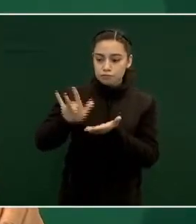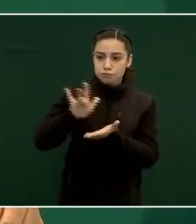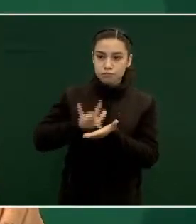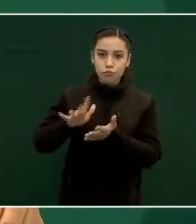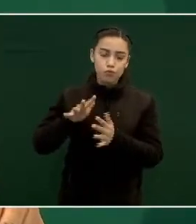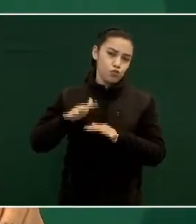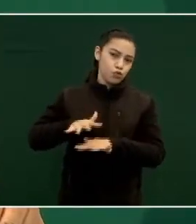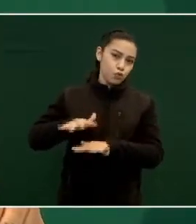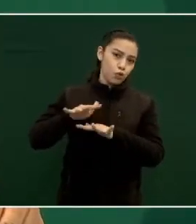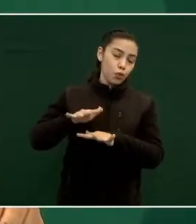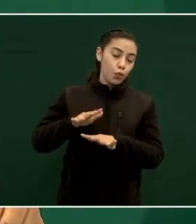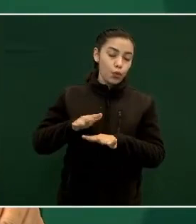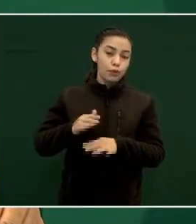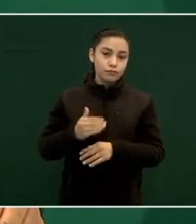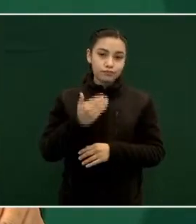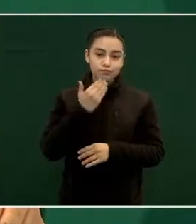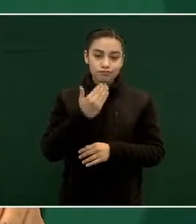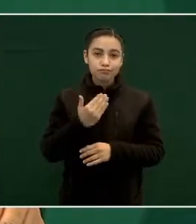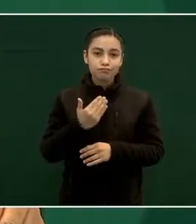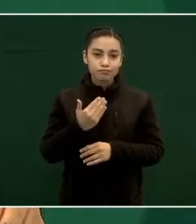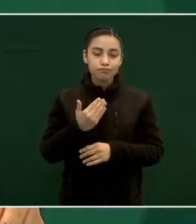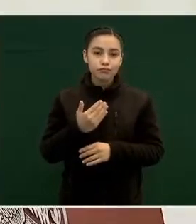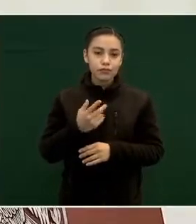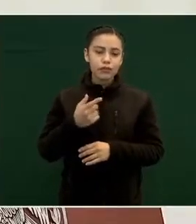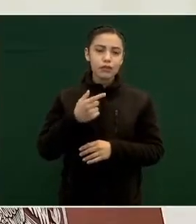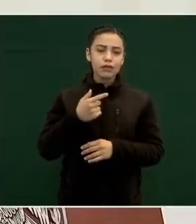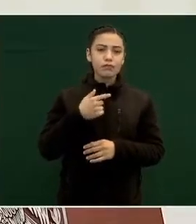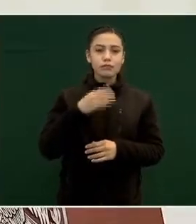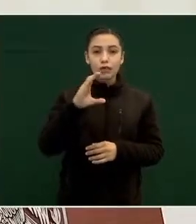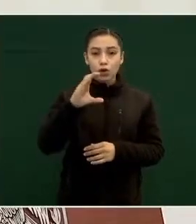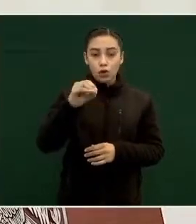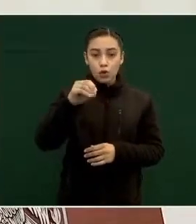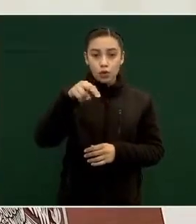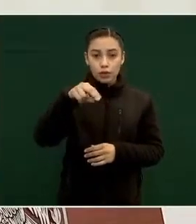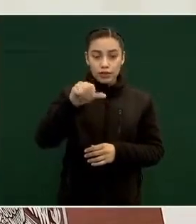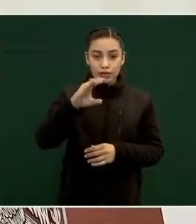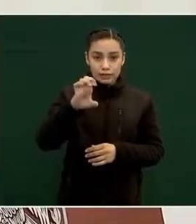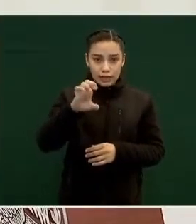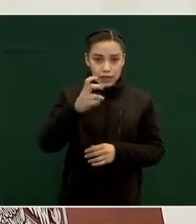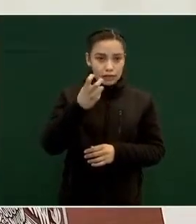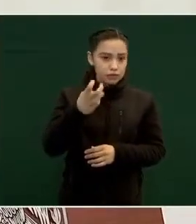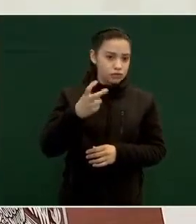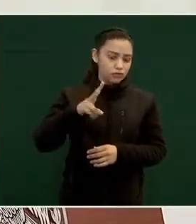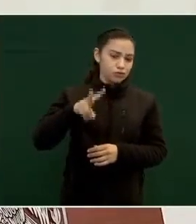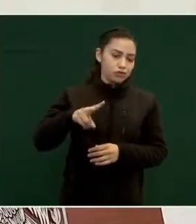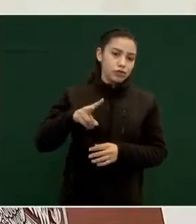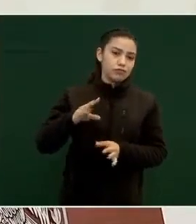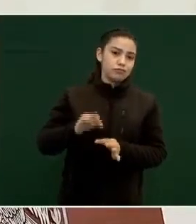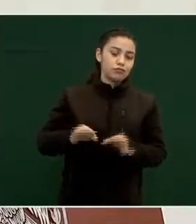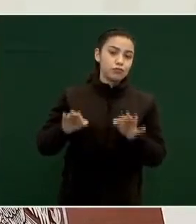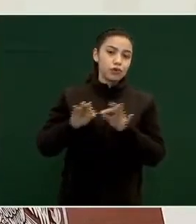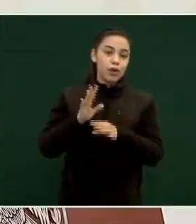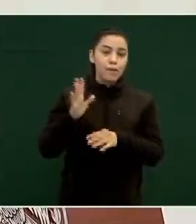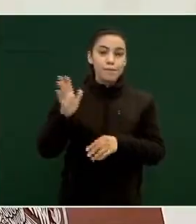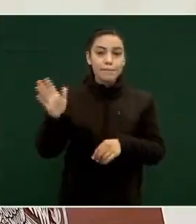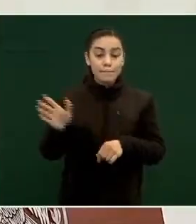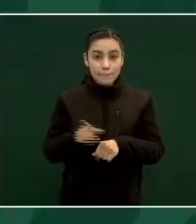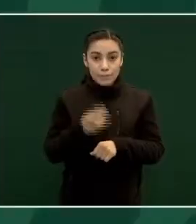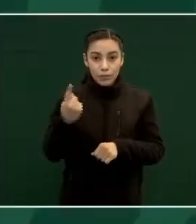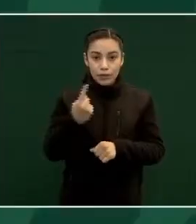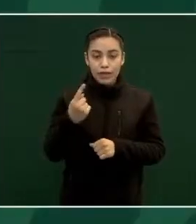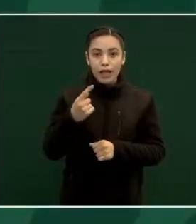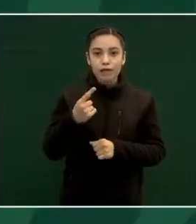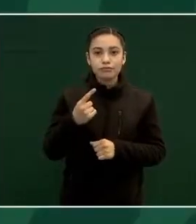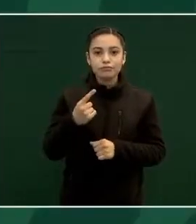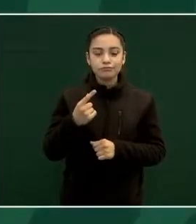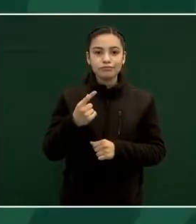Yo digo que la CONACE es una revelación porque descubrió una vocación para la que no